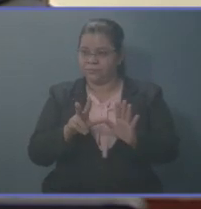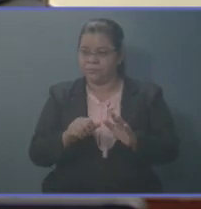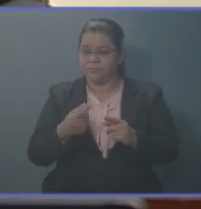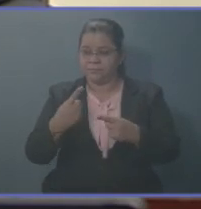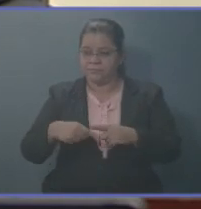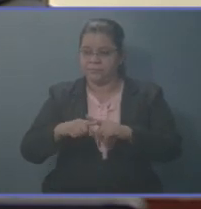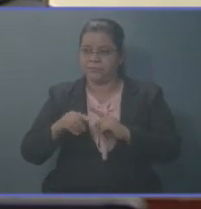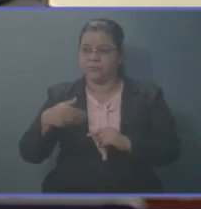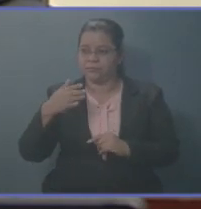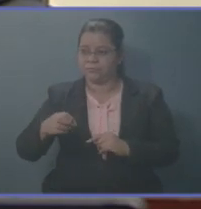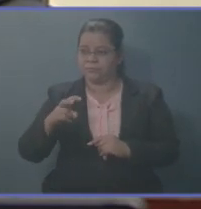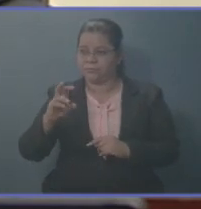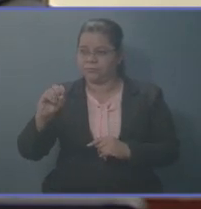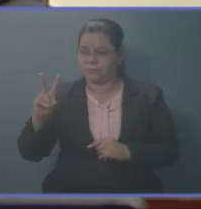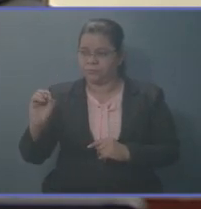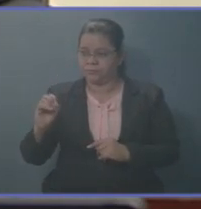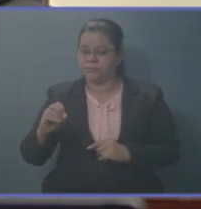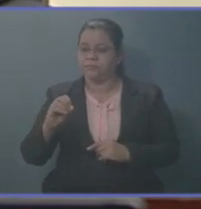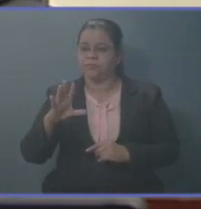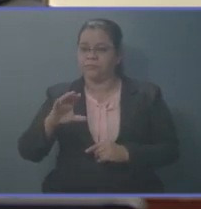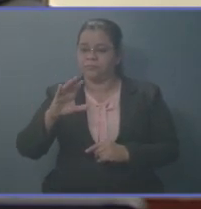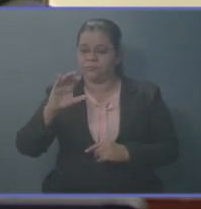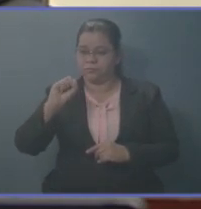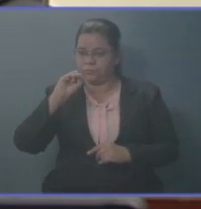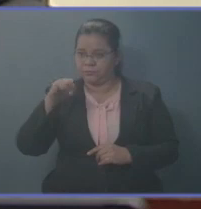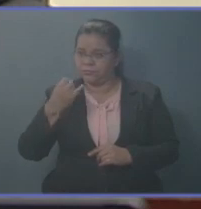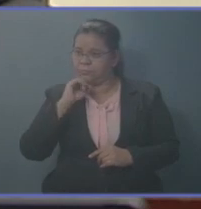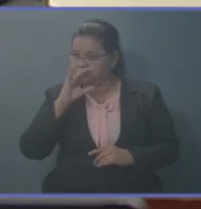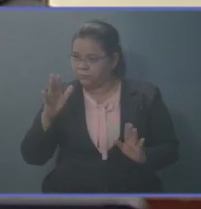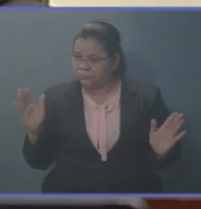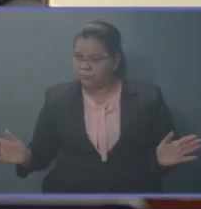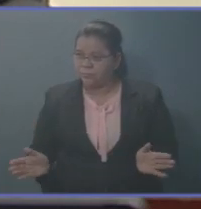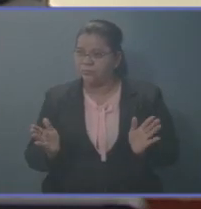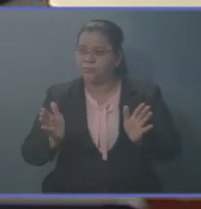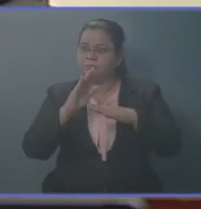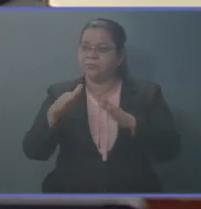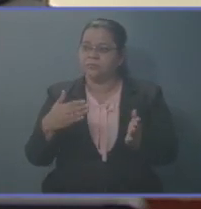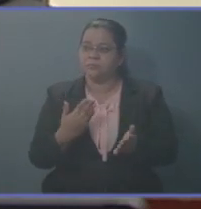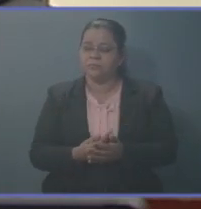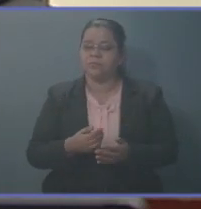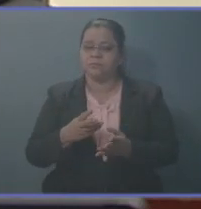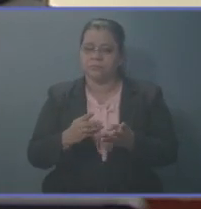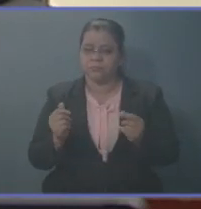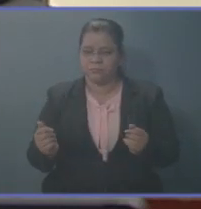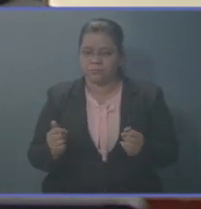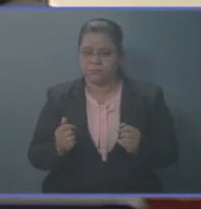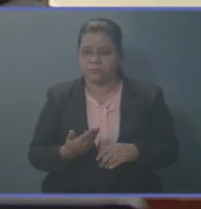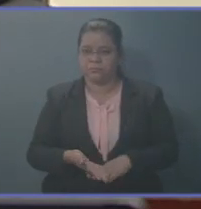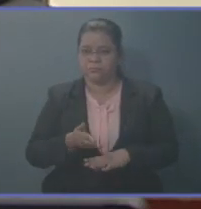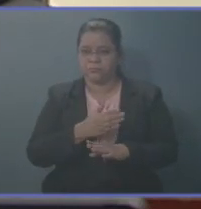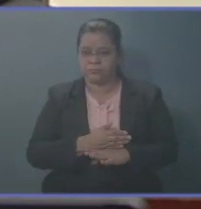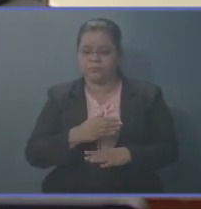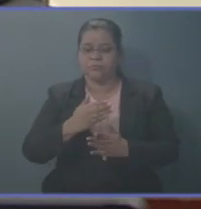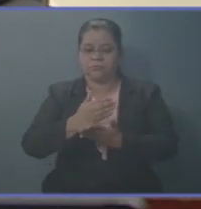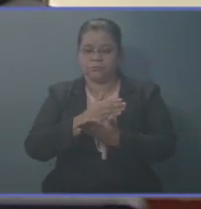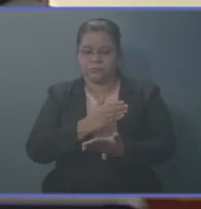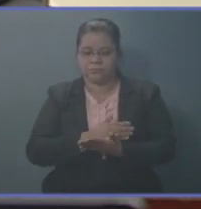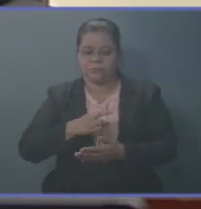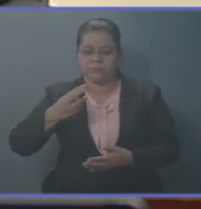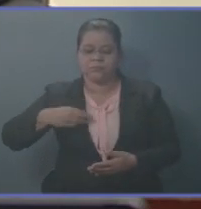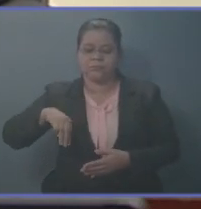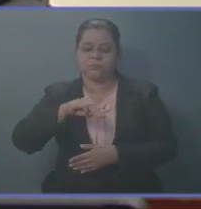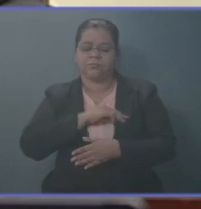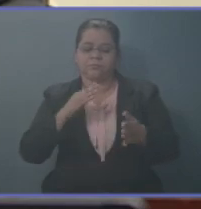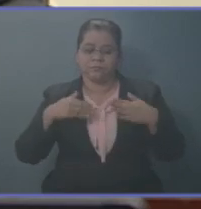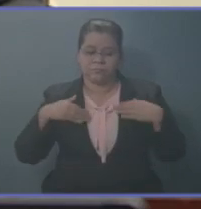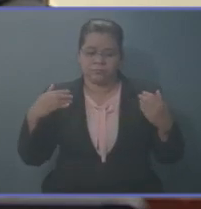la misma Sala de lo Constitucional reiteró la exhortación hecha a la resolución descrita en el romano anterior al Ministerio de